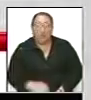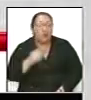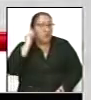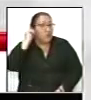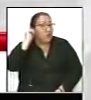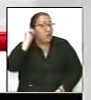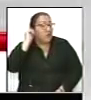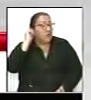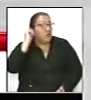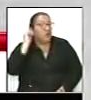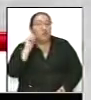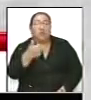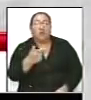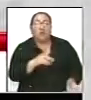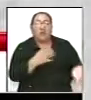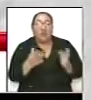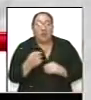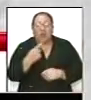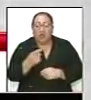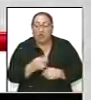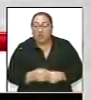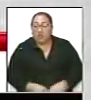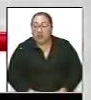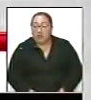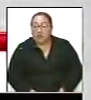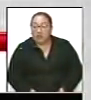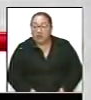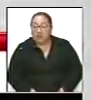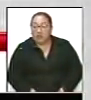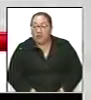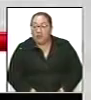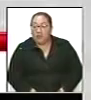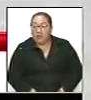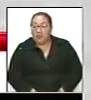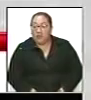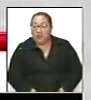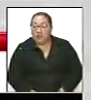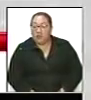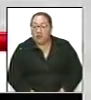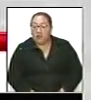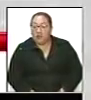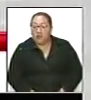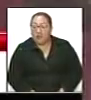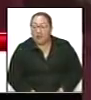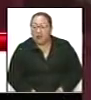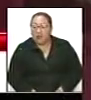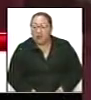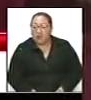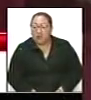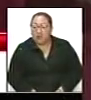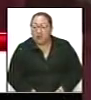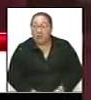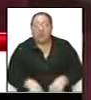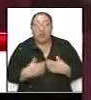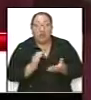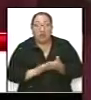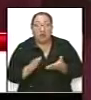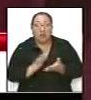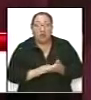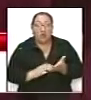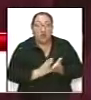el esquema de la imputación es, hay un incremento de combustible, se autoriza el consumo, se